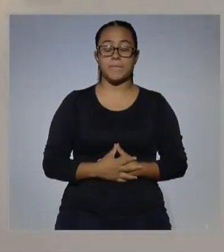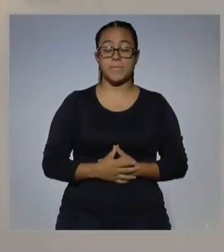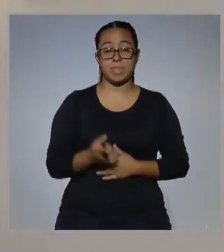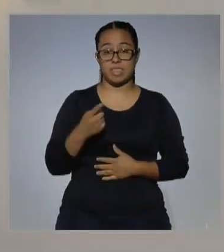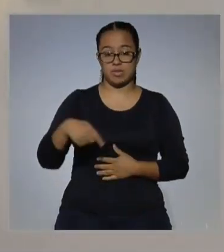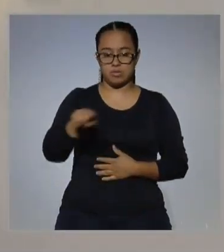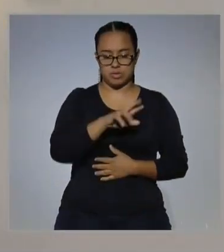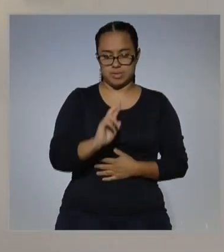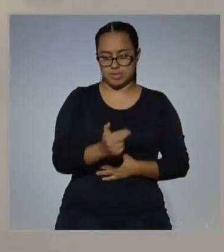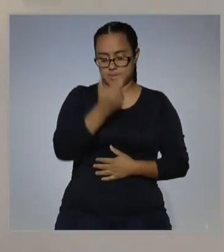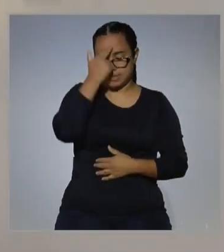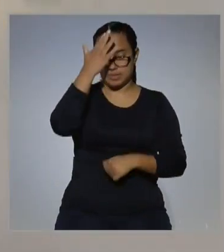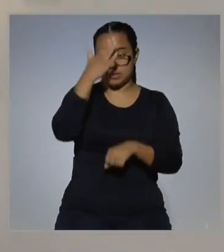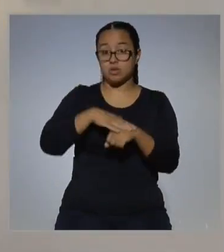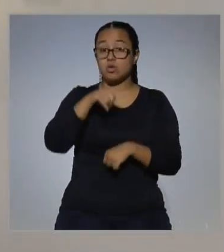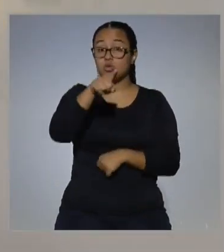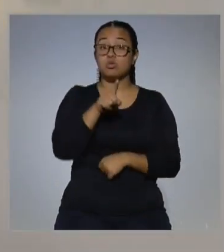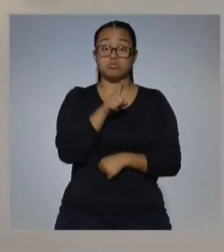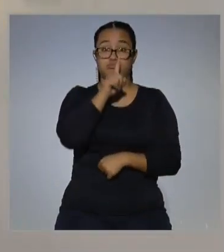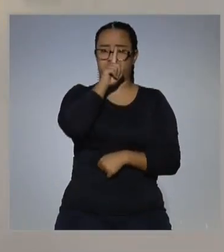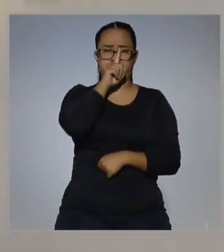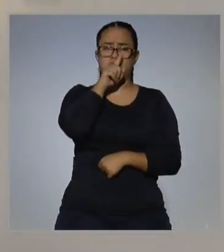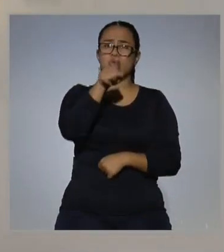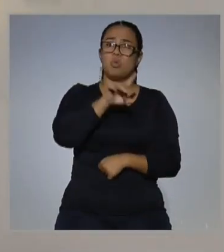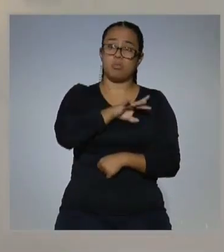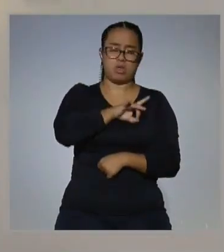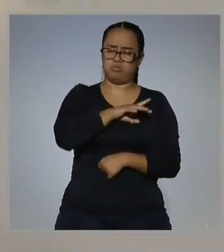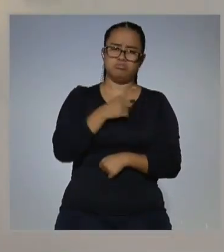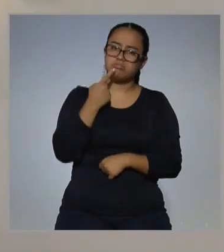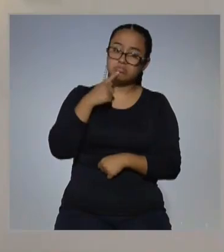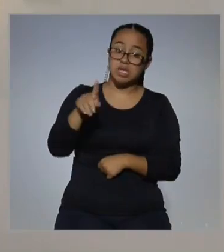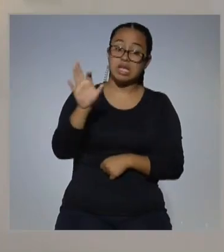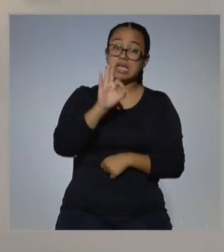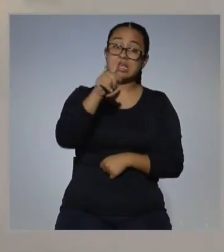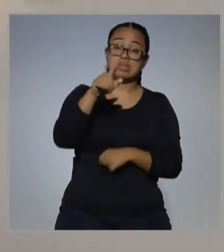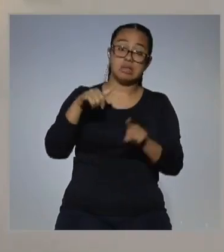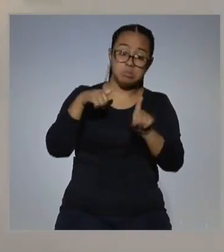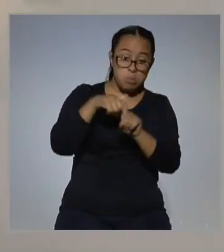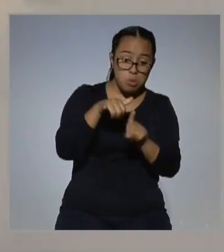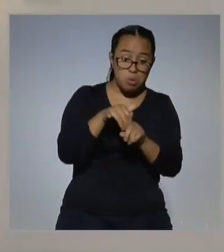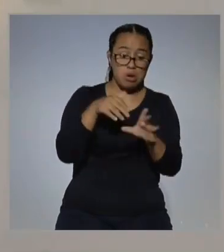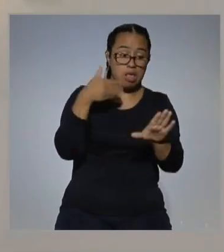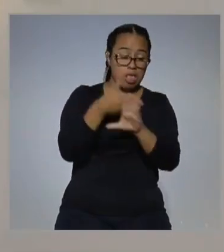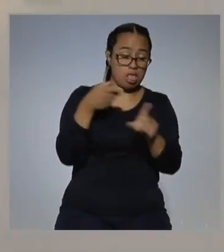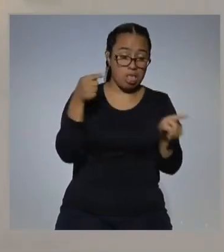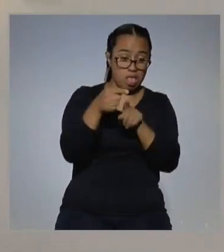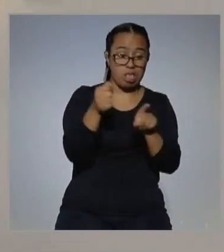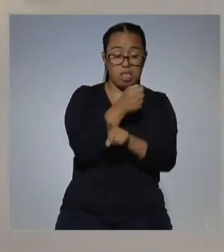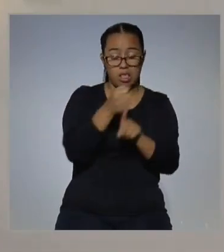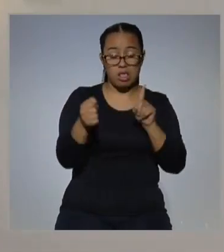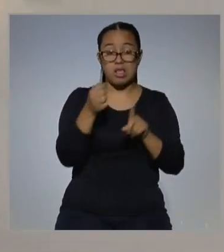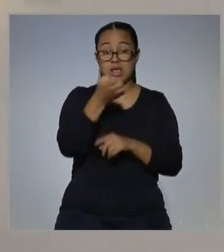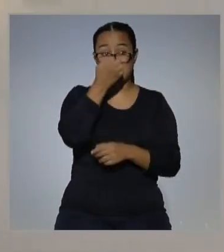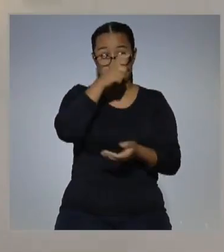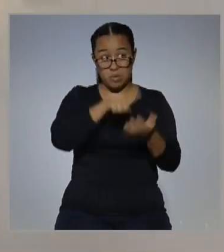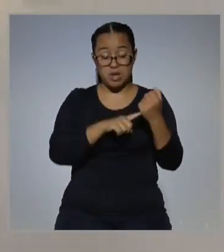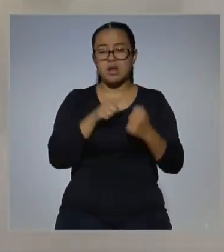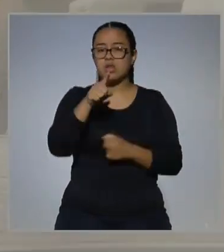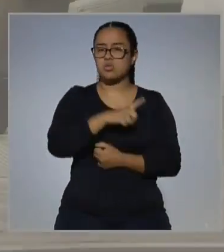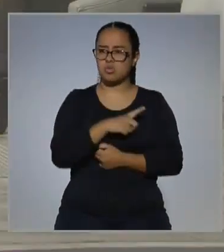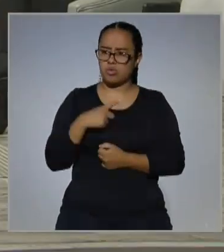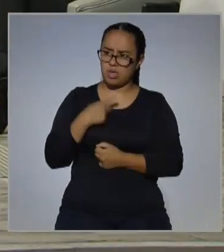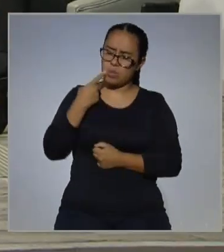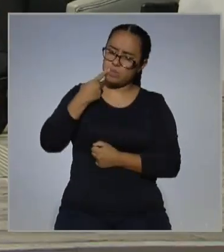Quedémonos con esta frase: no te calles, no tengas miedo, denuncia si sufres de violencia y acoso escolar. Continuamos